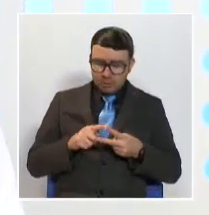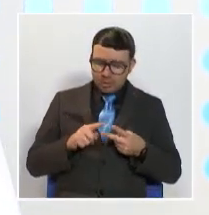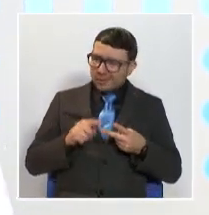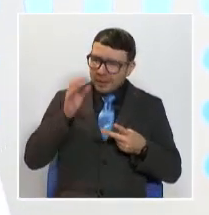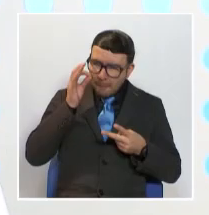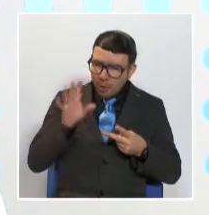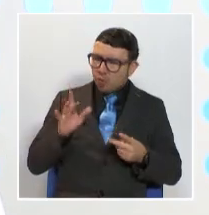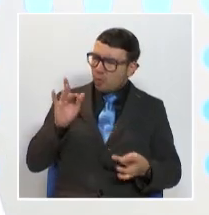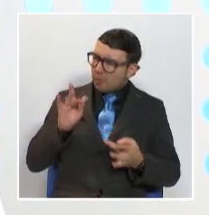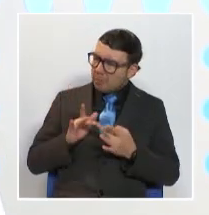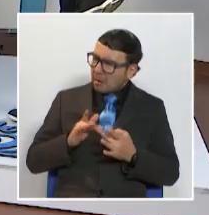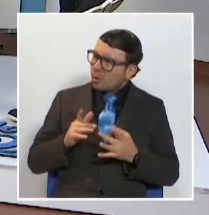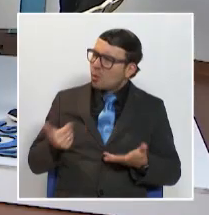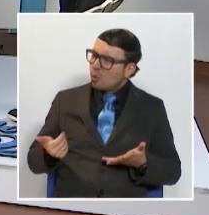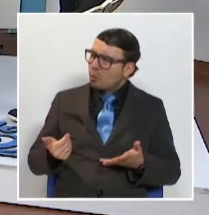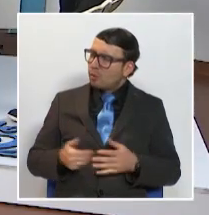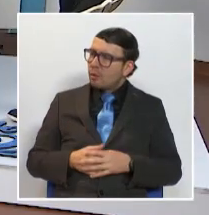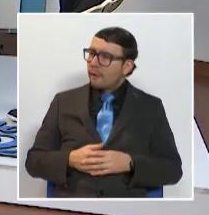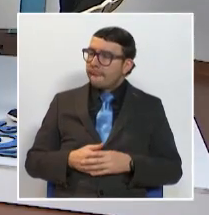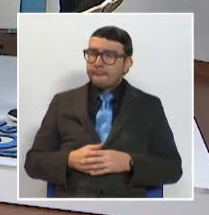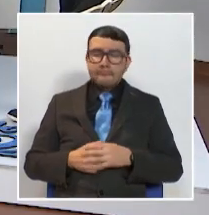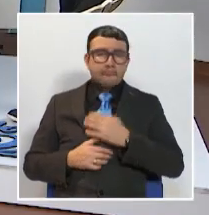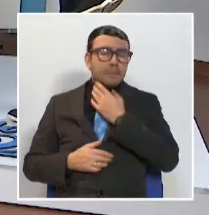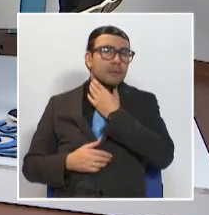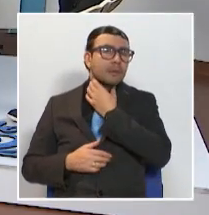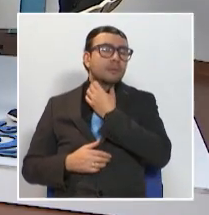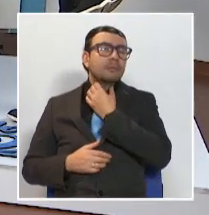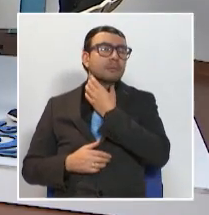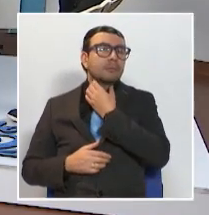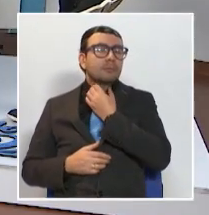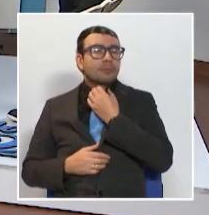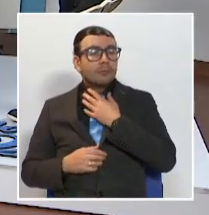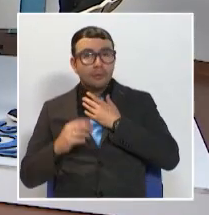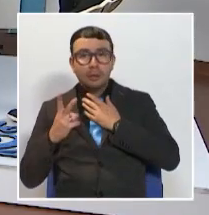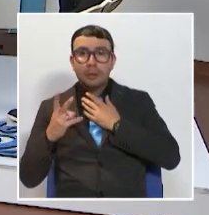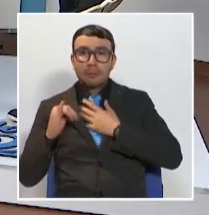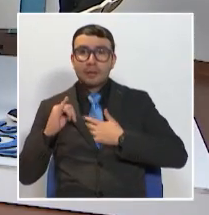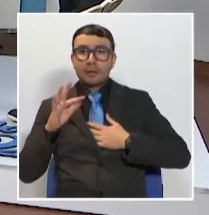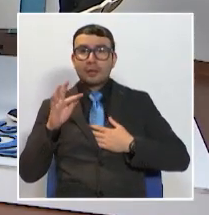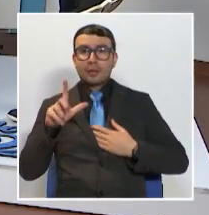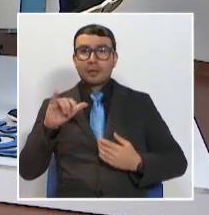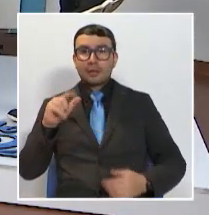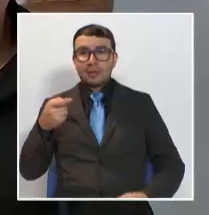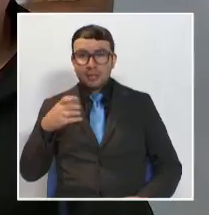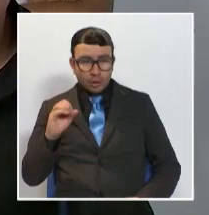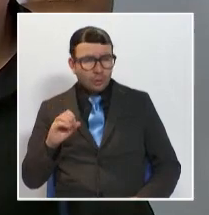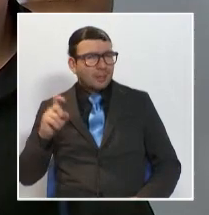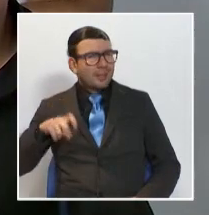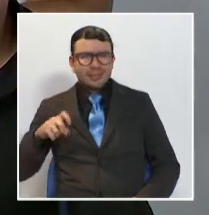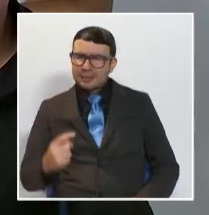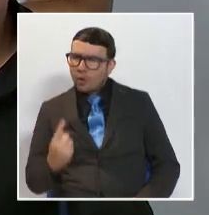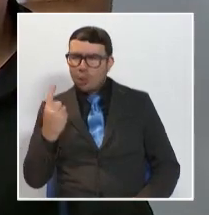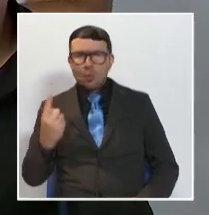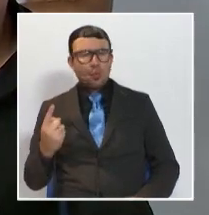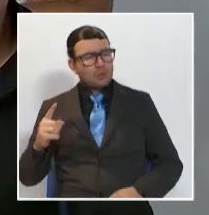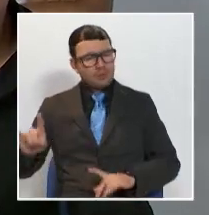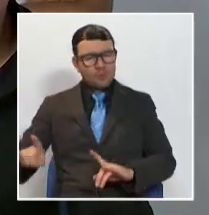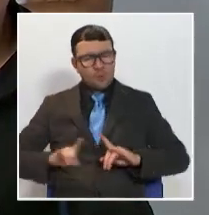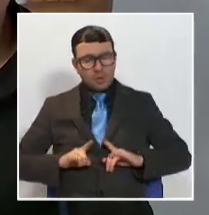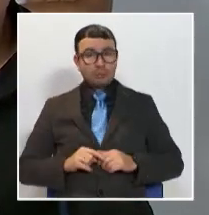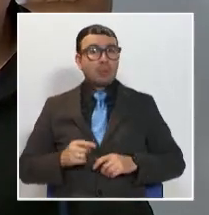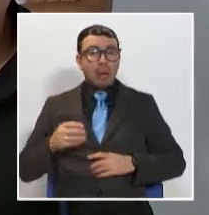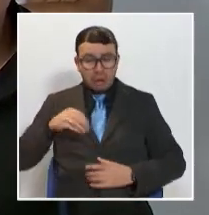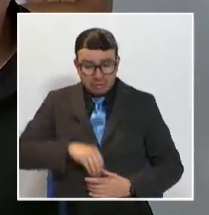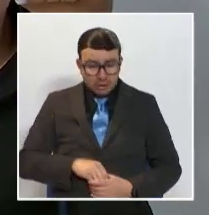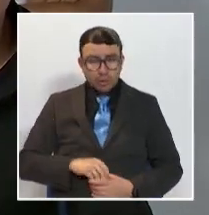más relacionada? Sí, muy bien. Entonces, el vitiligo realmente requiere de un factor desencadenante, ya sea